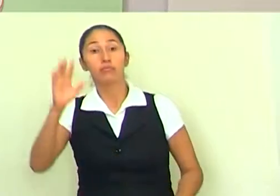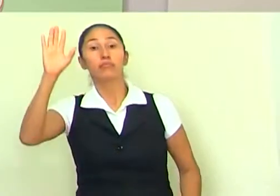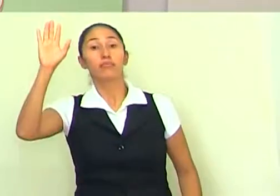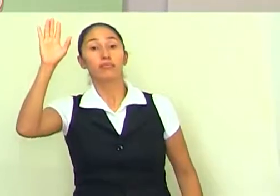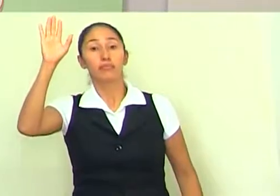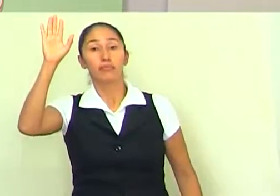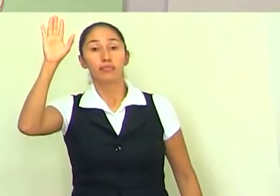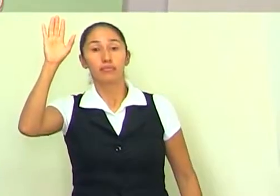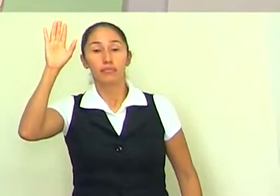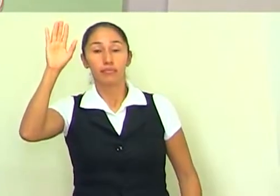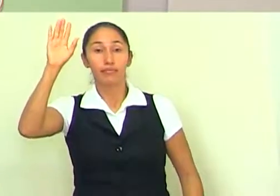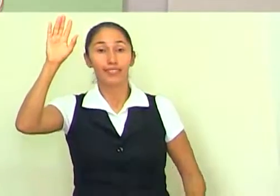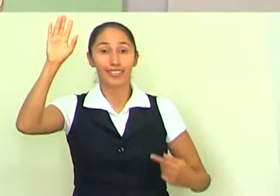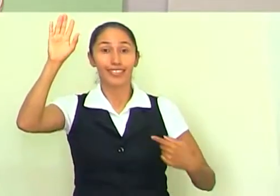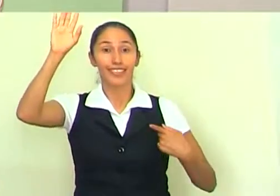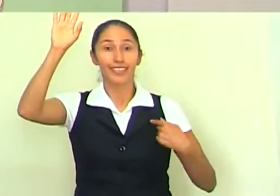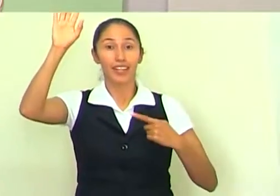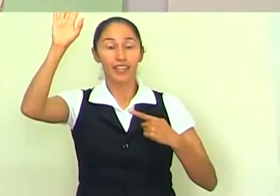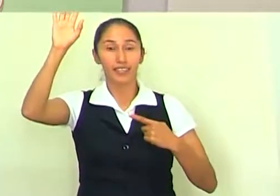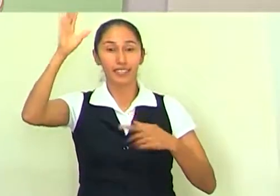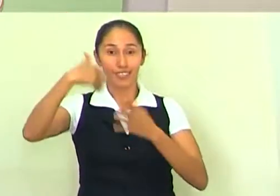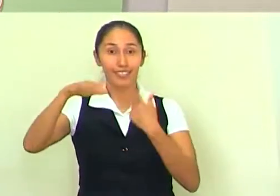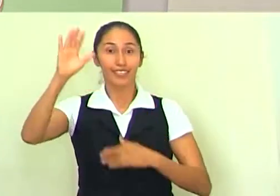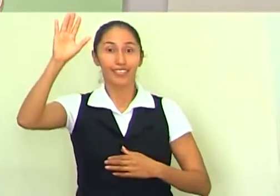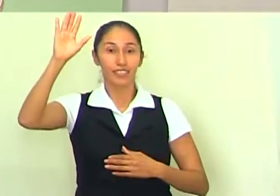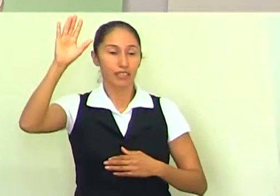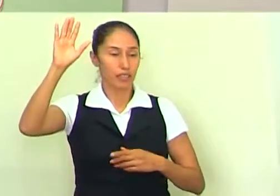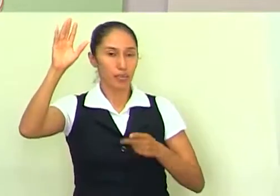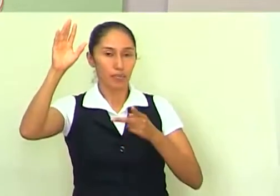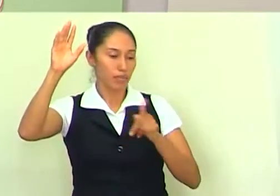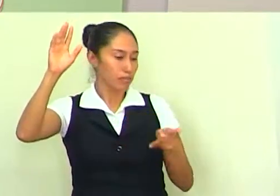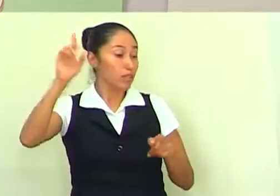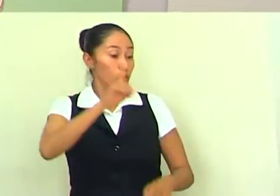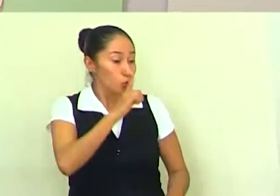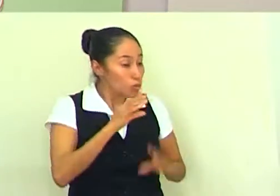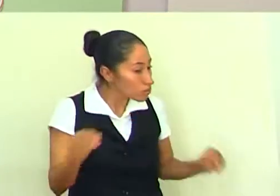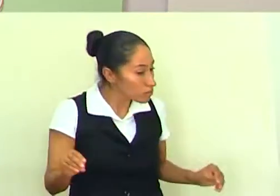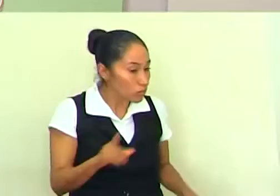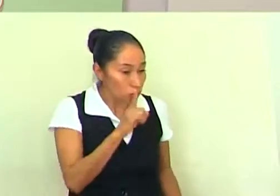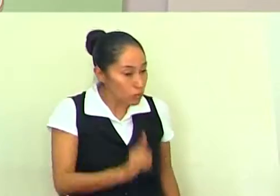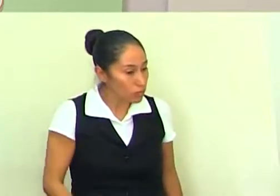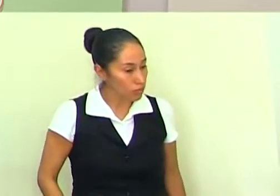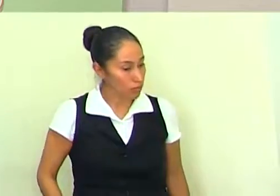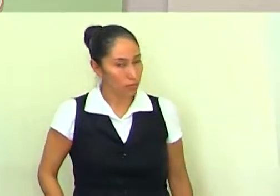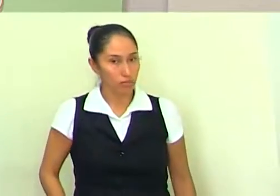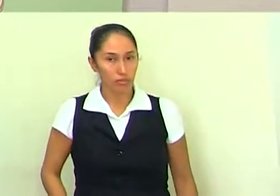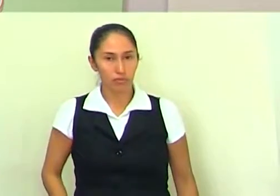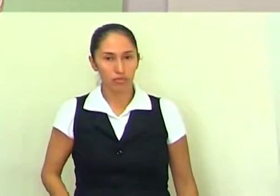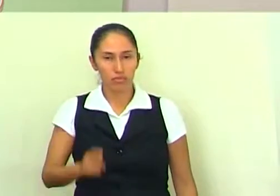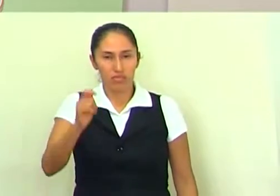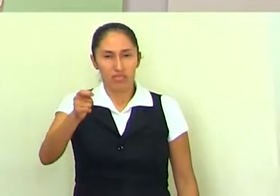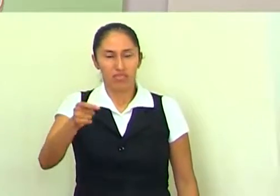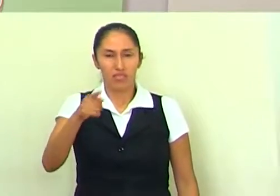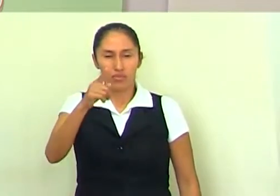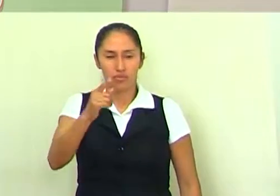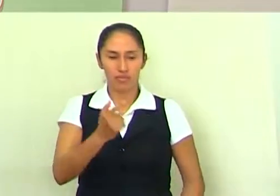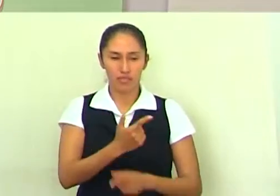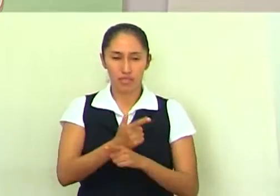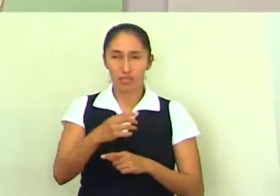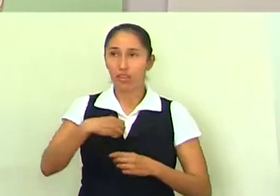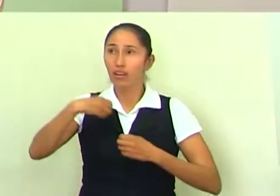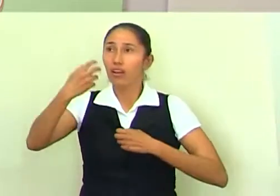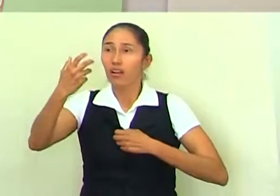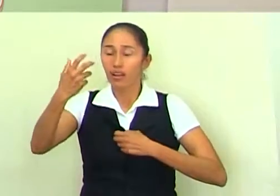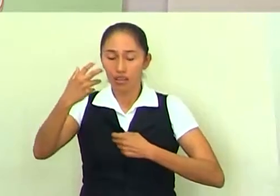dicen, tú no puedes opinar. Pues desde ahí, pues están violando tu libertad de expresión.